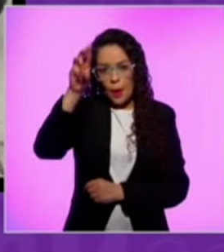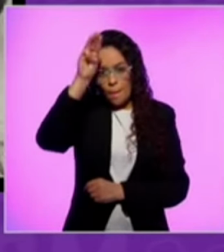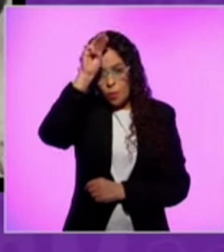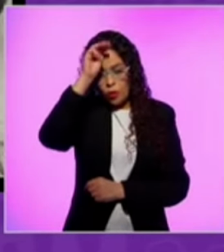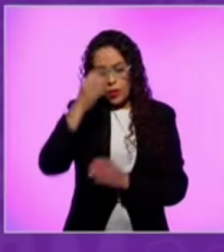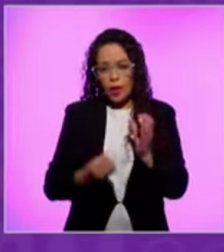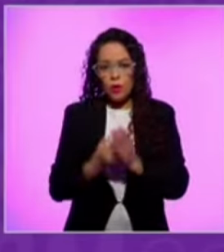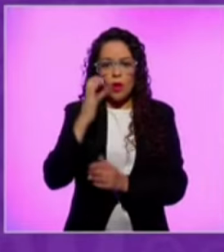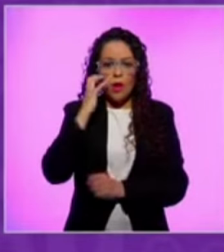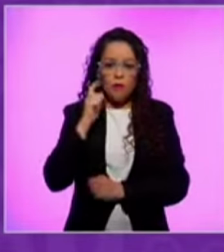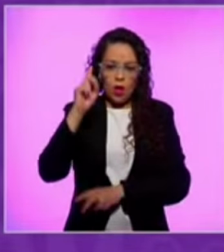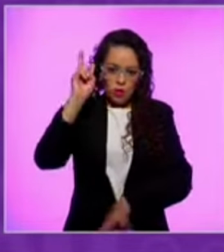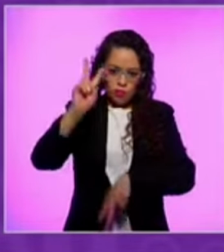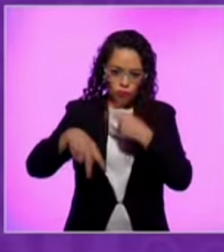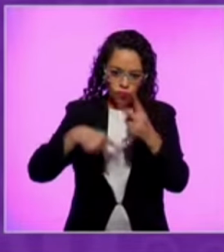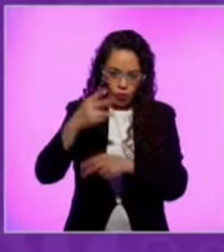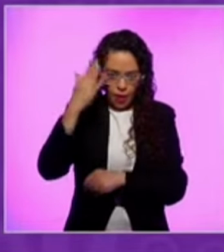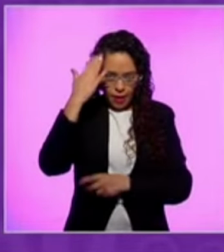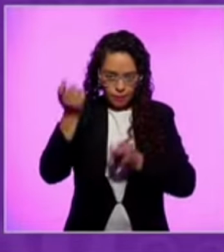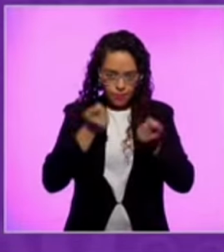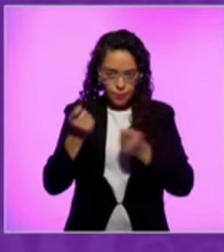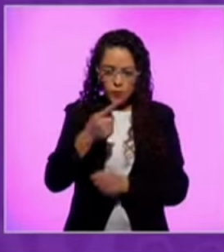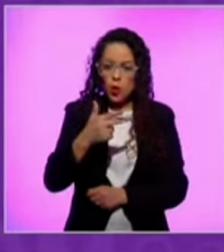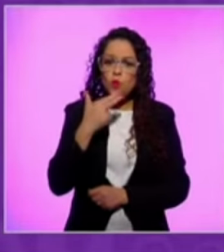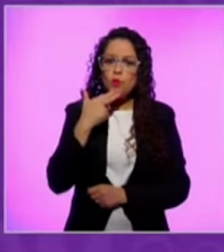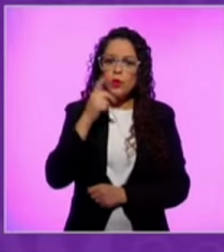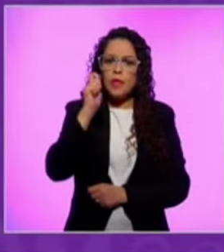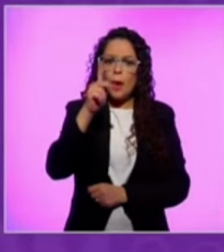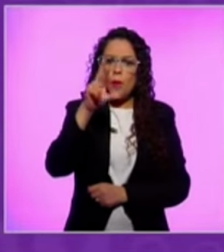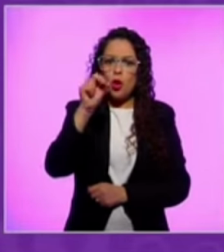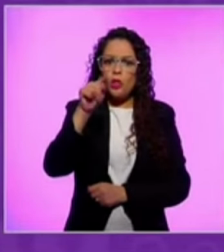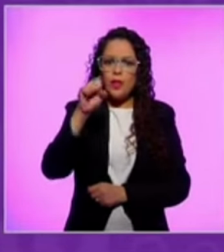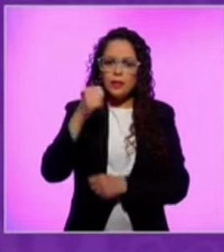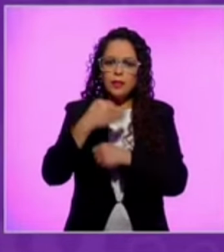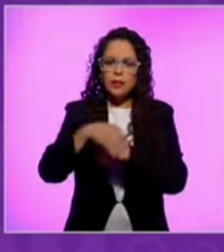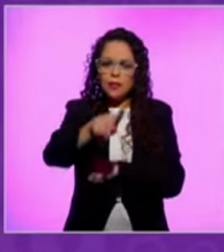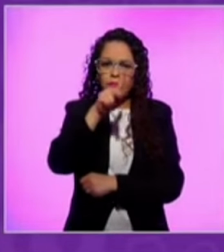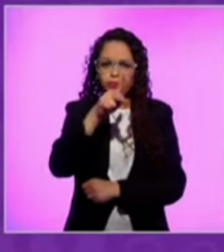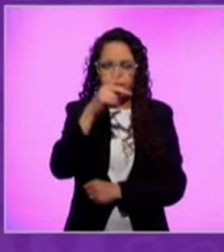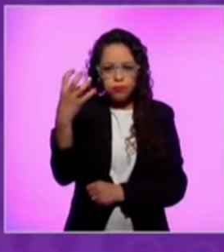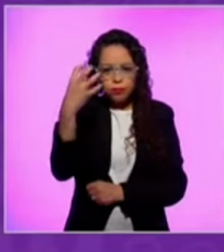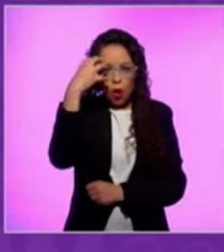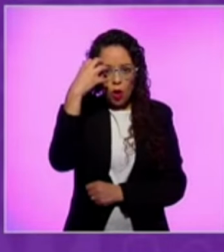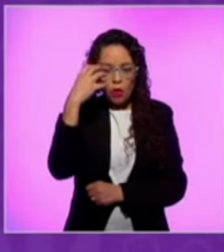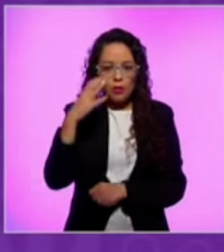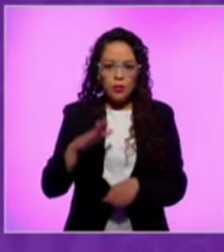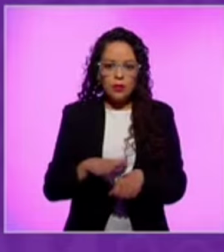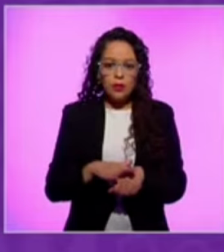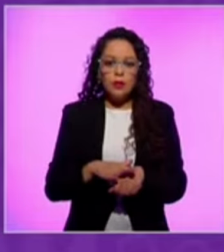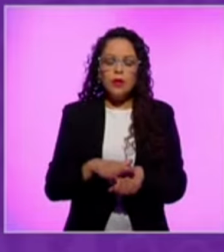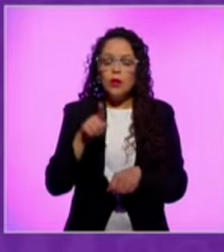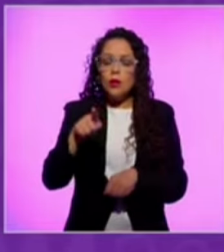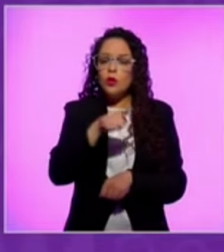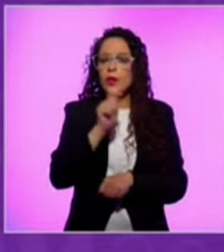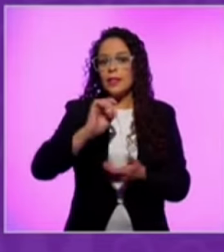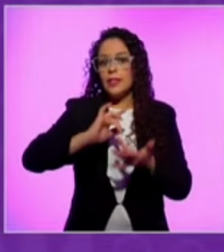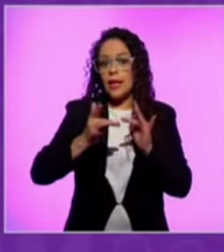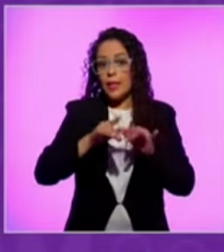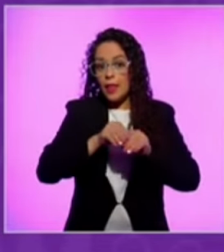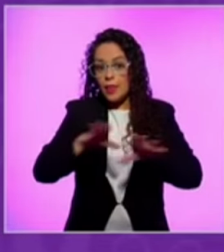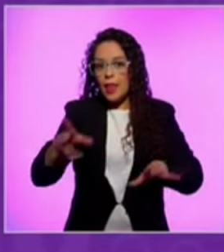León. Utiliza prótesis ocular debido a un accidente. Con optimismo y humor, se presenta en sus redes sociales como la